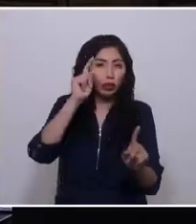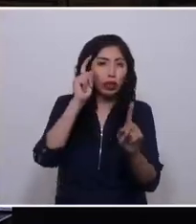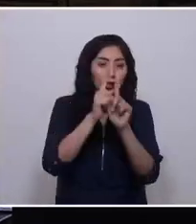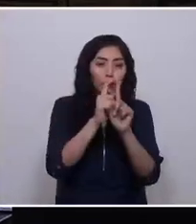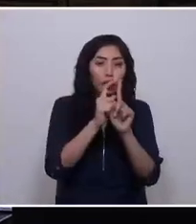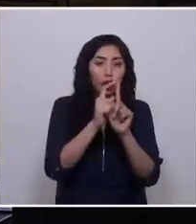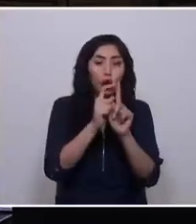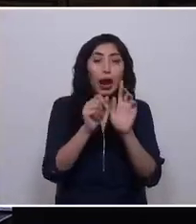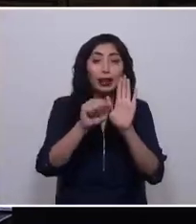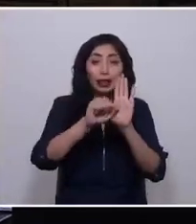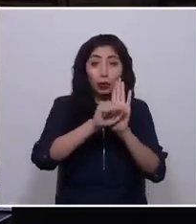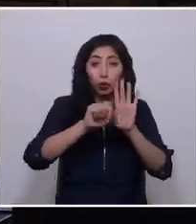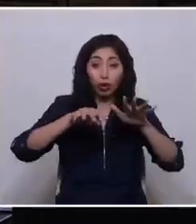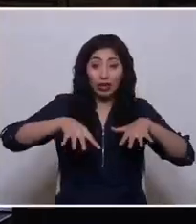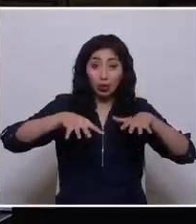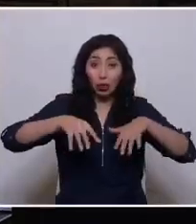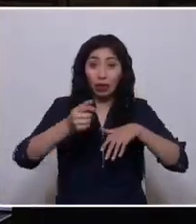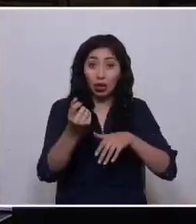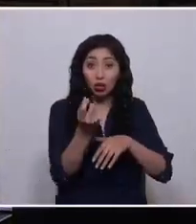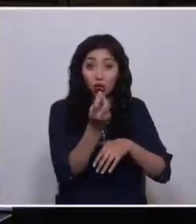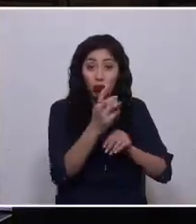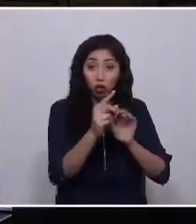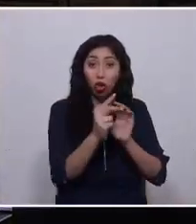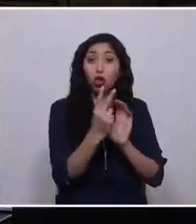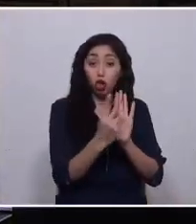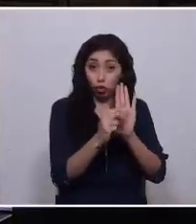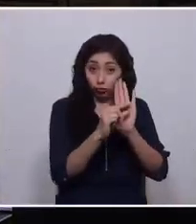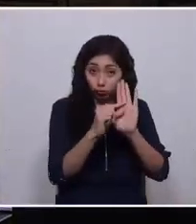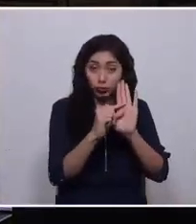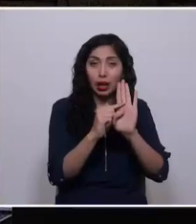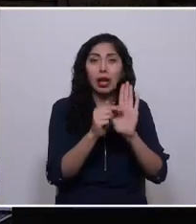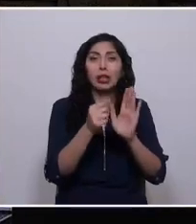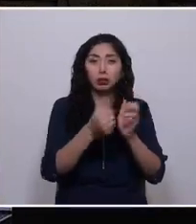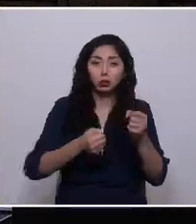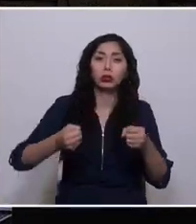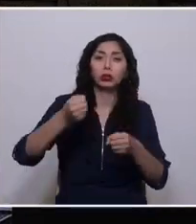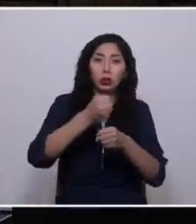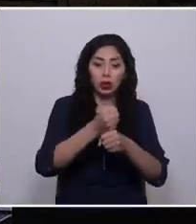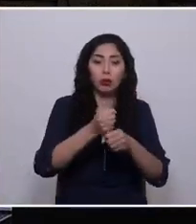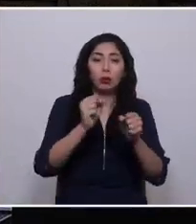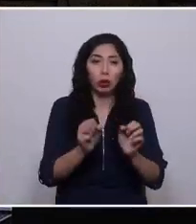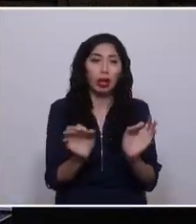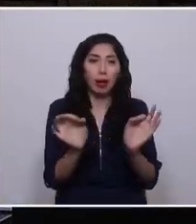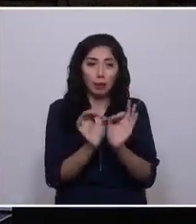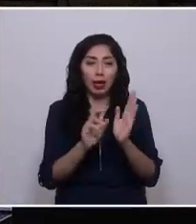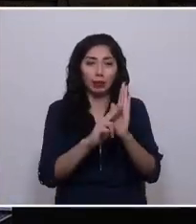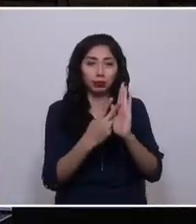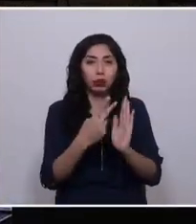artículo 19. Se ofrece la palabra respecto de la indicación número 106.